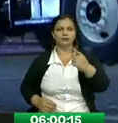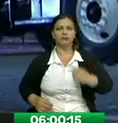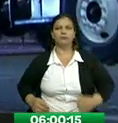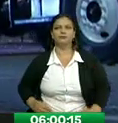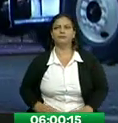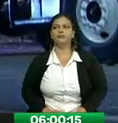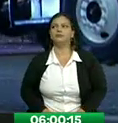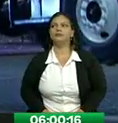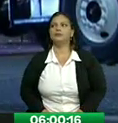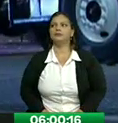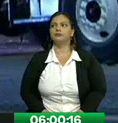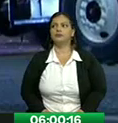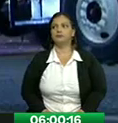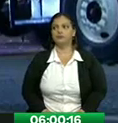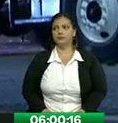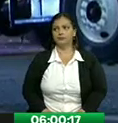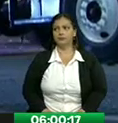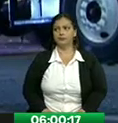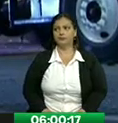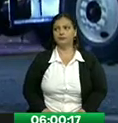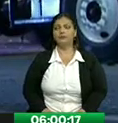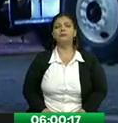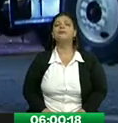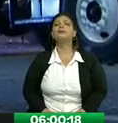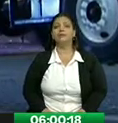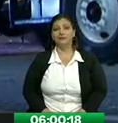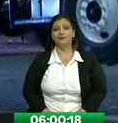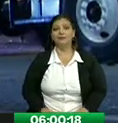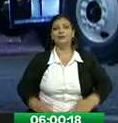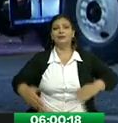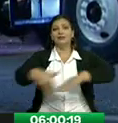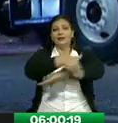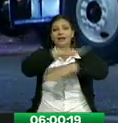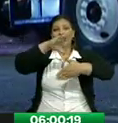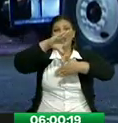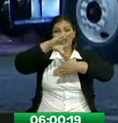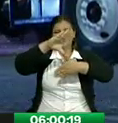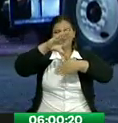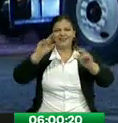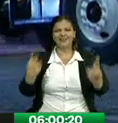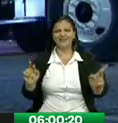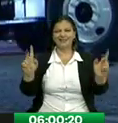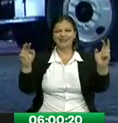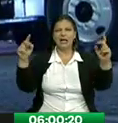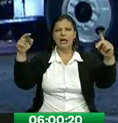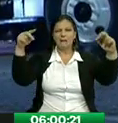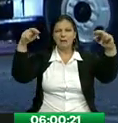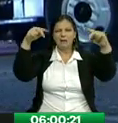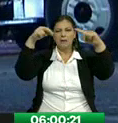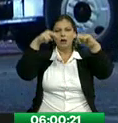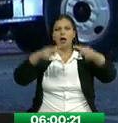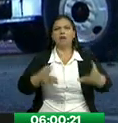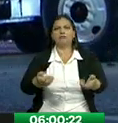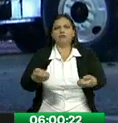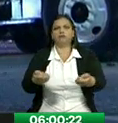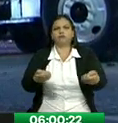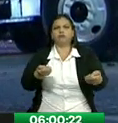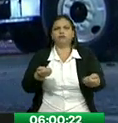No fue nada fácil retirar las partes del puente peatonal que quedó incrustado en el volquete.